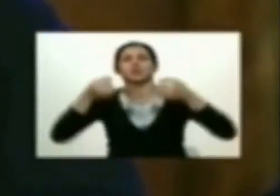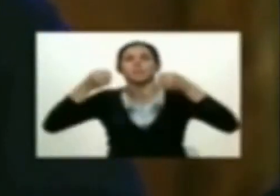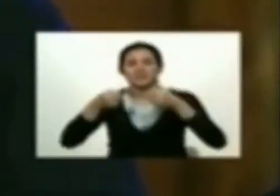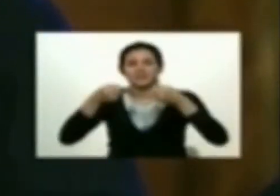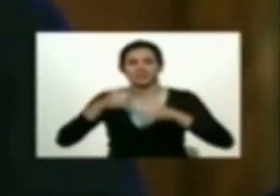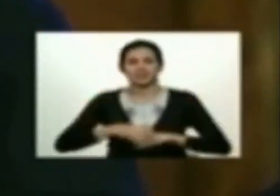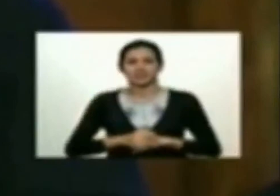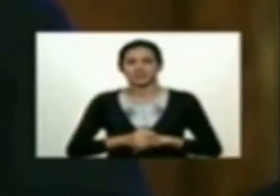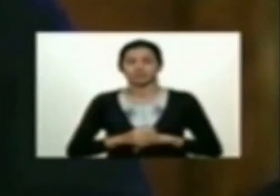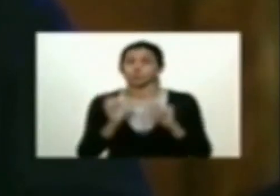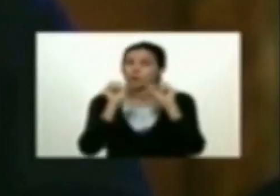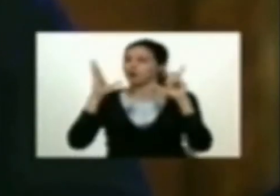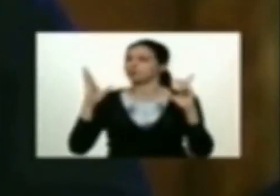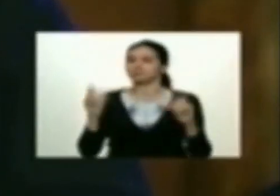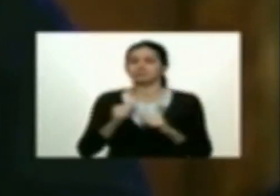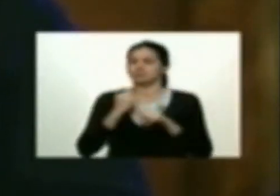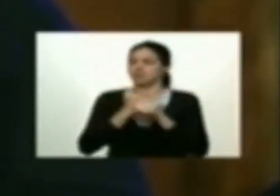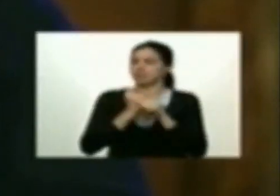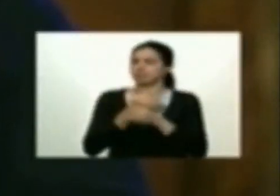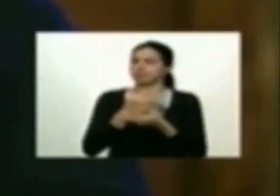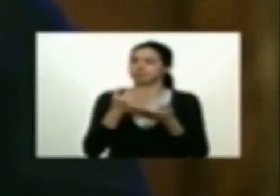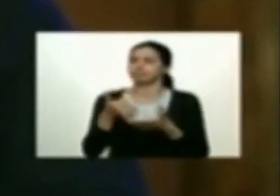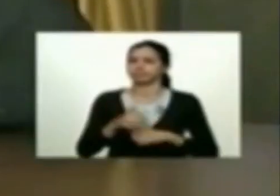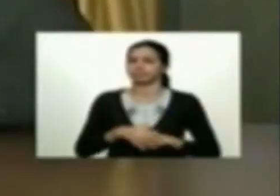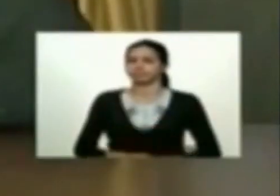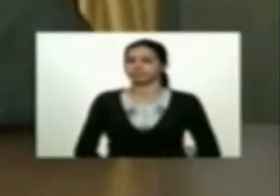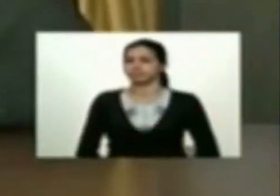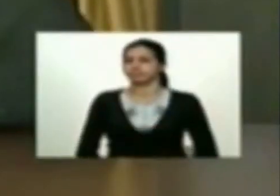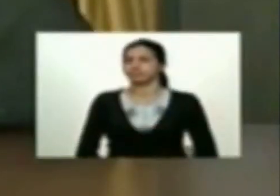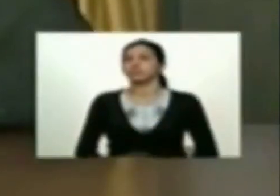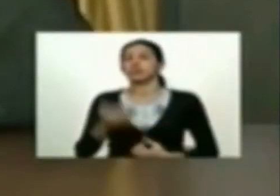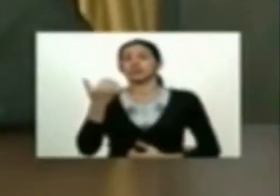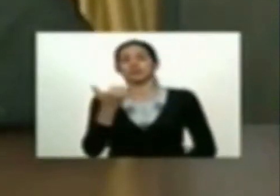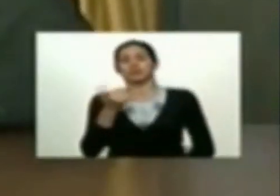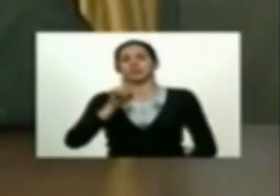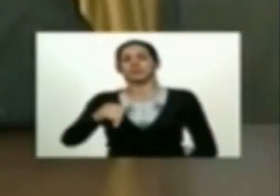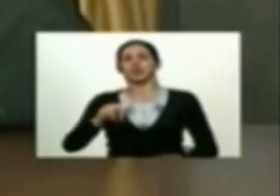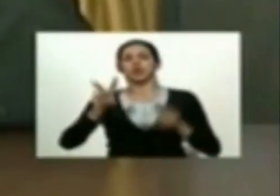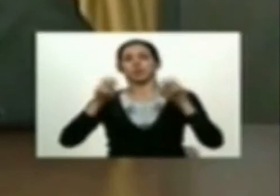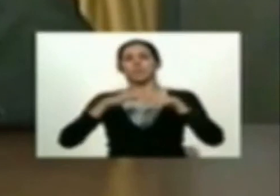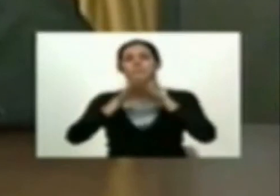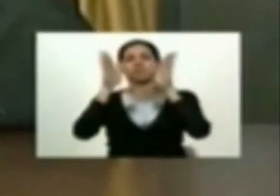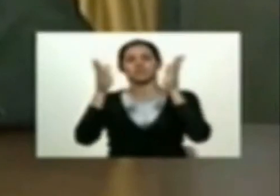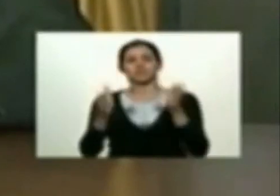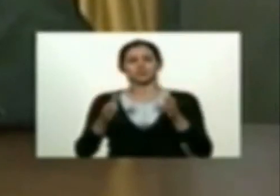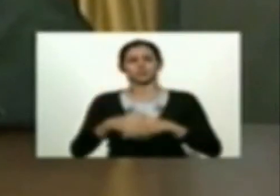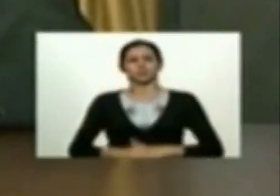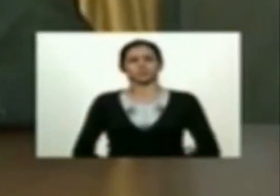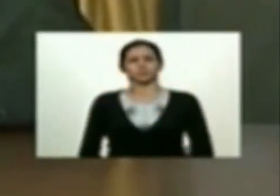relaciones exteriores de relaciones interiores turismo y asuntos penitenciarios para el venezolano tv españa valentino o